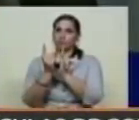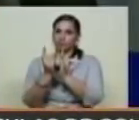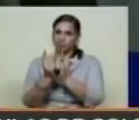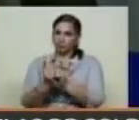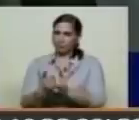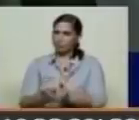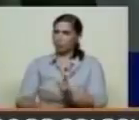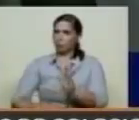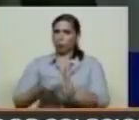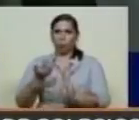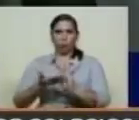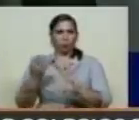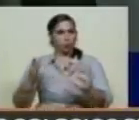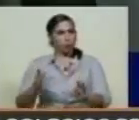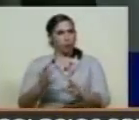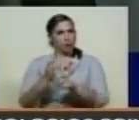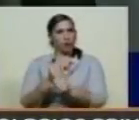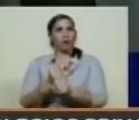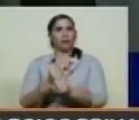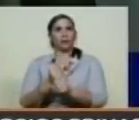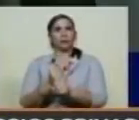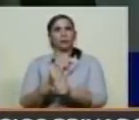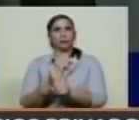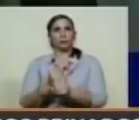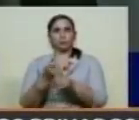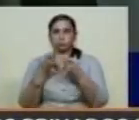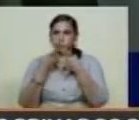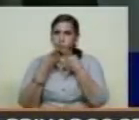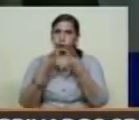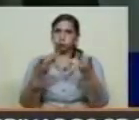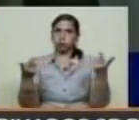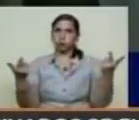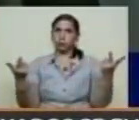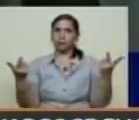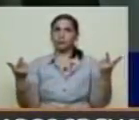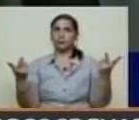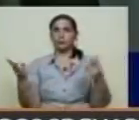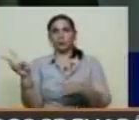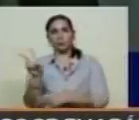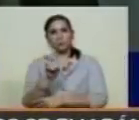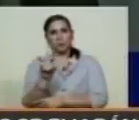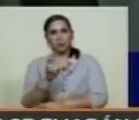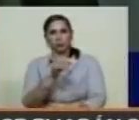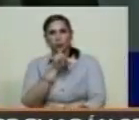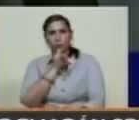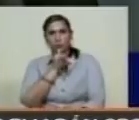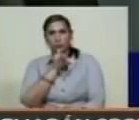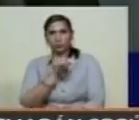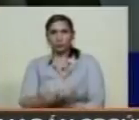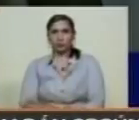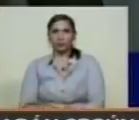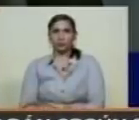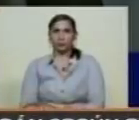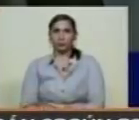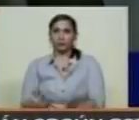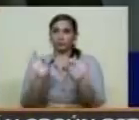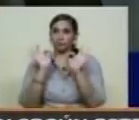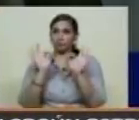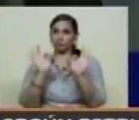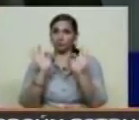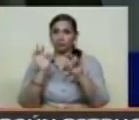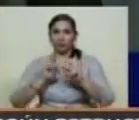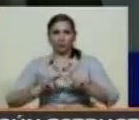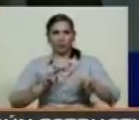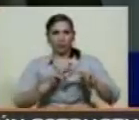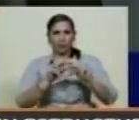confiable para hablarle a los venezolanos, las venezolanas, y especialmente a los niños, a las